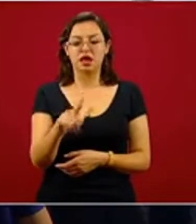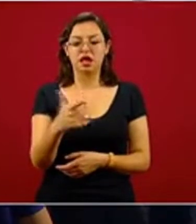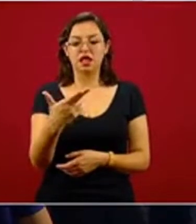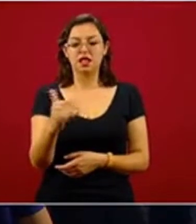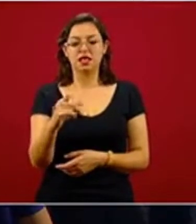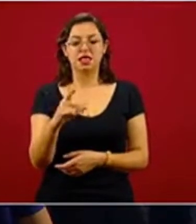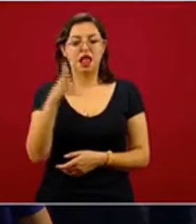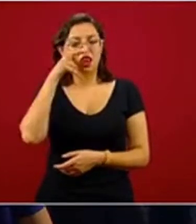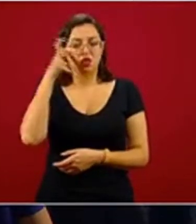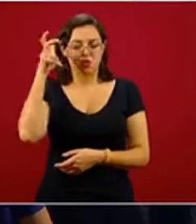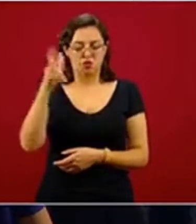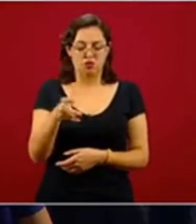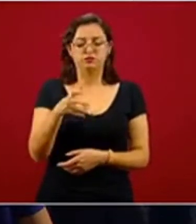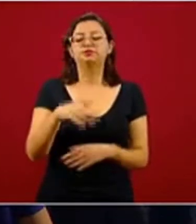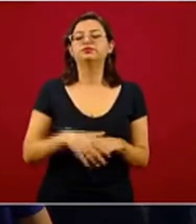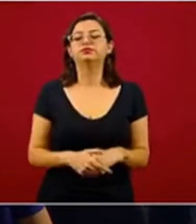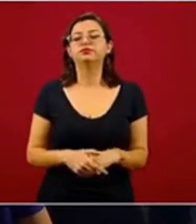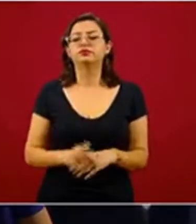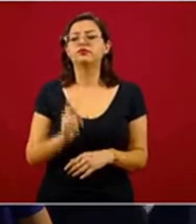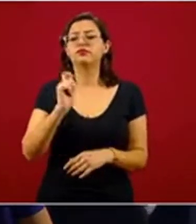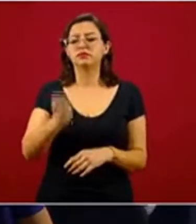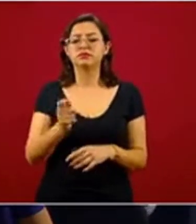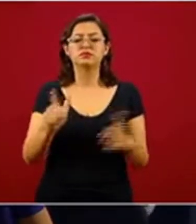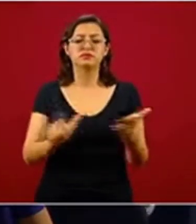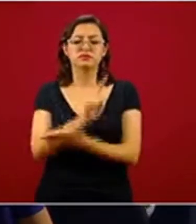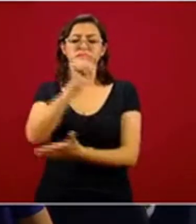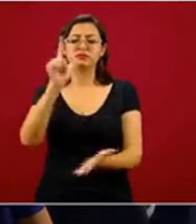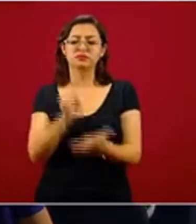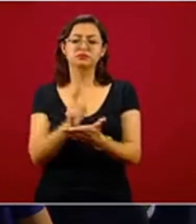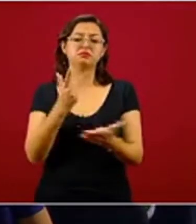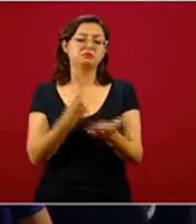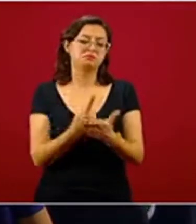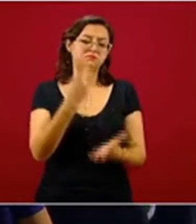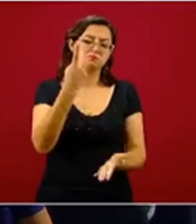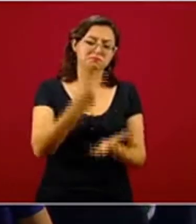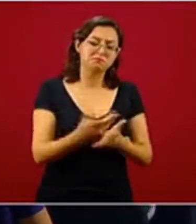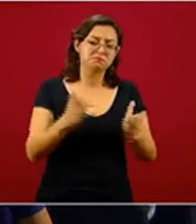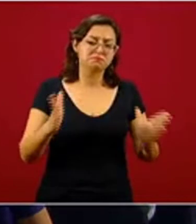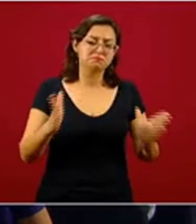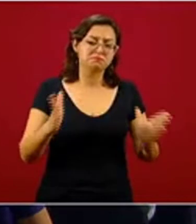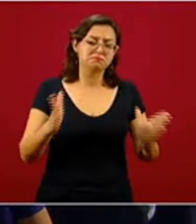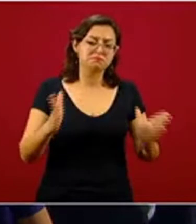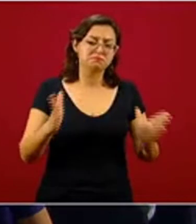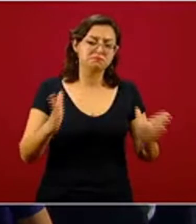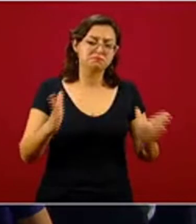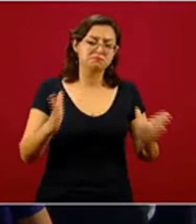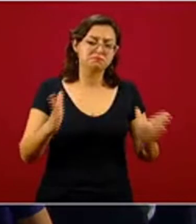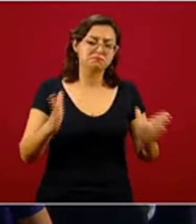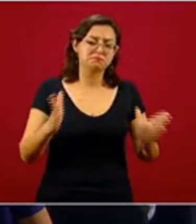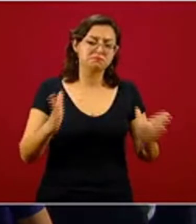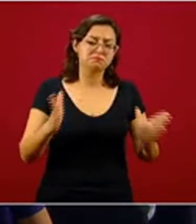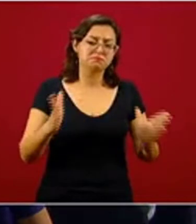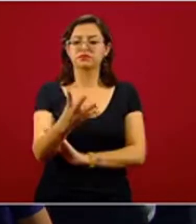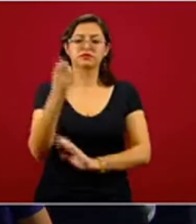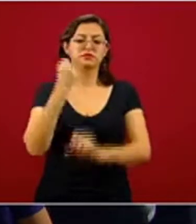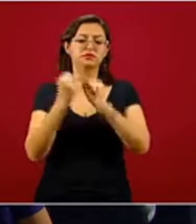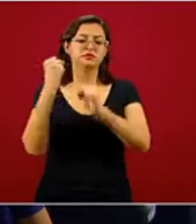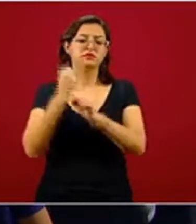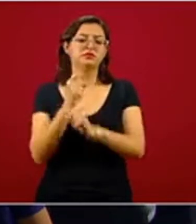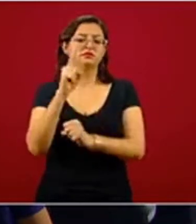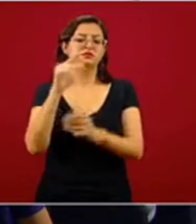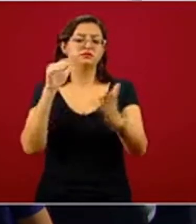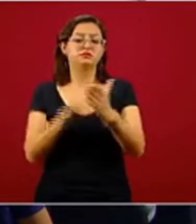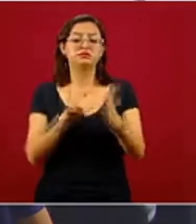de Estímulos, Premios y Recompensas Civiles. Es el artículo 34, a partir de